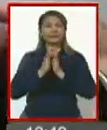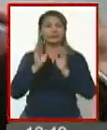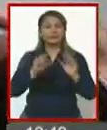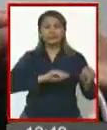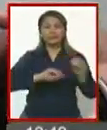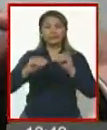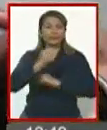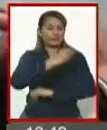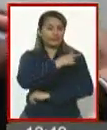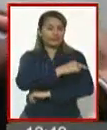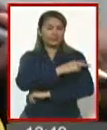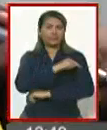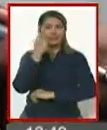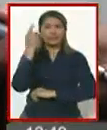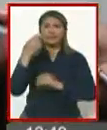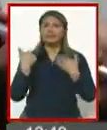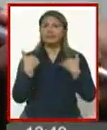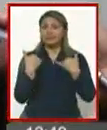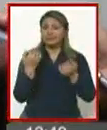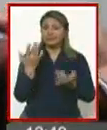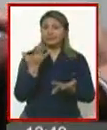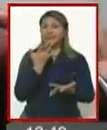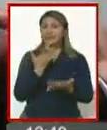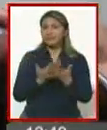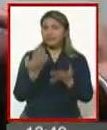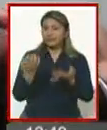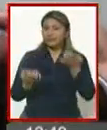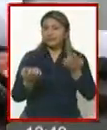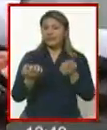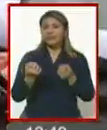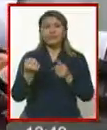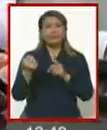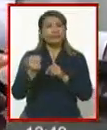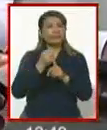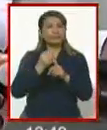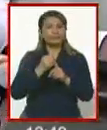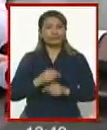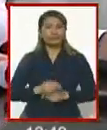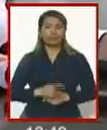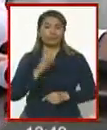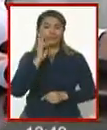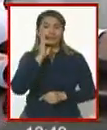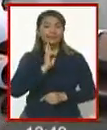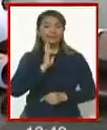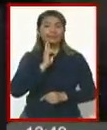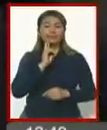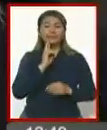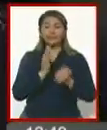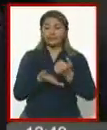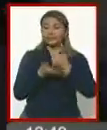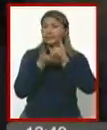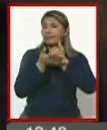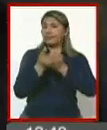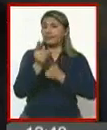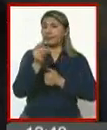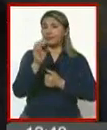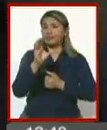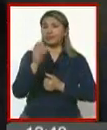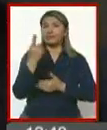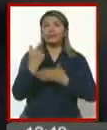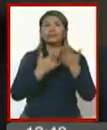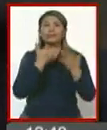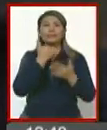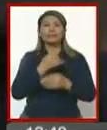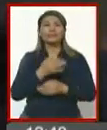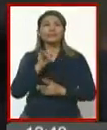ser trasladado a un hospital para que puedan hacerle todo un chequeo médico porque hay hematoma. El gobernador Rubén Costas también se solidarizó con Tico Lozada por lo